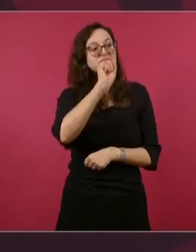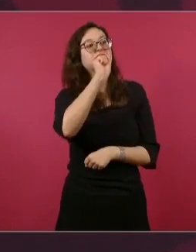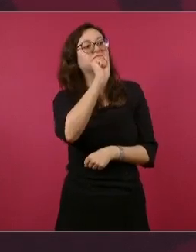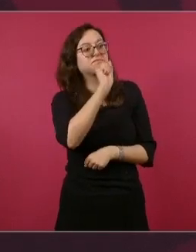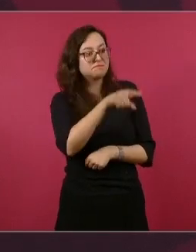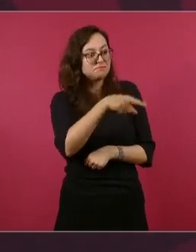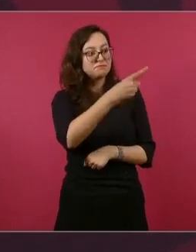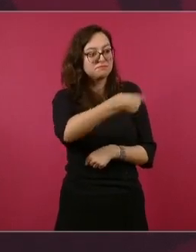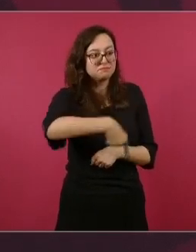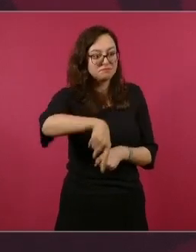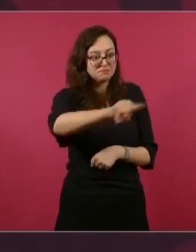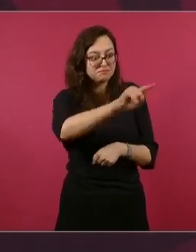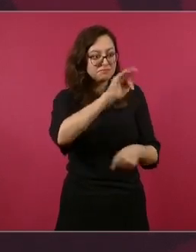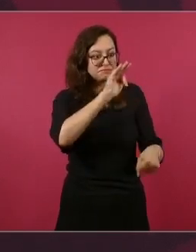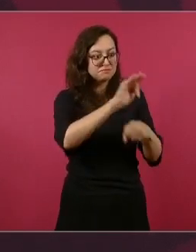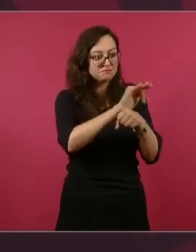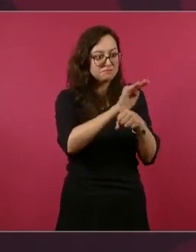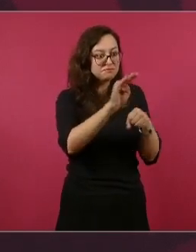es